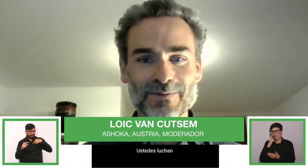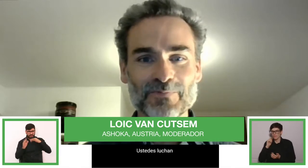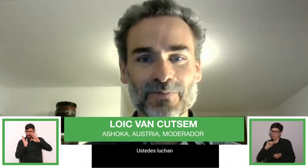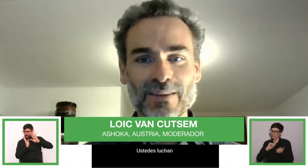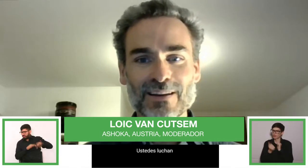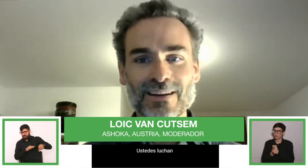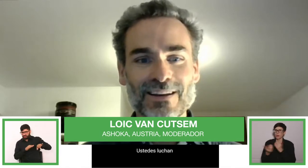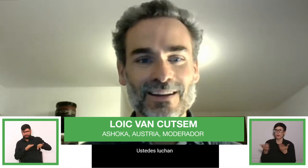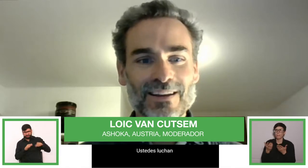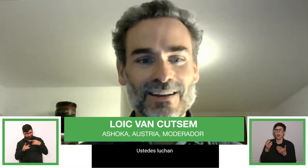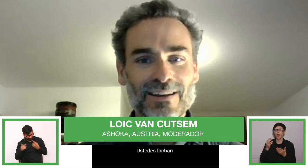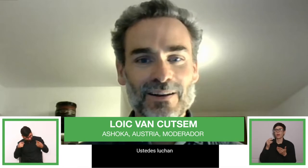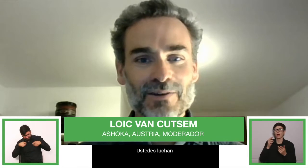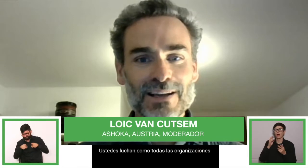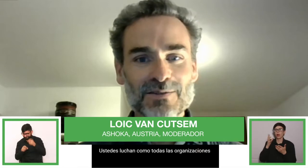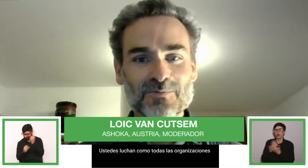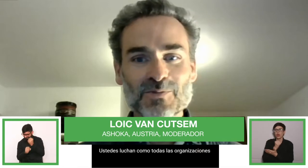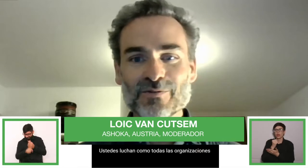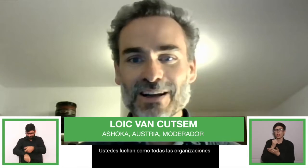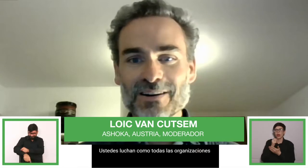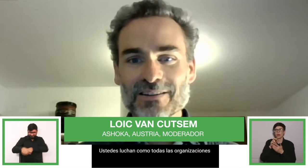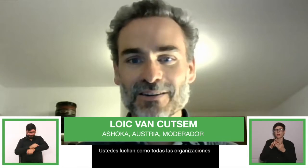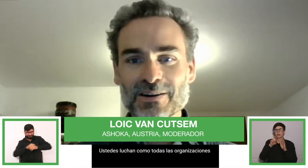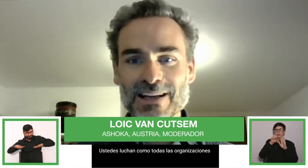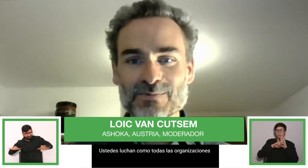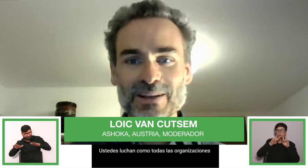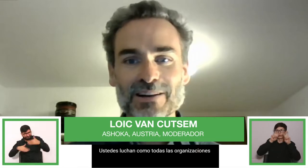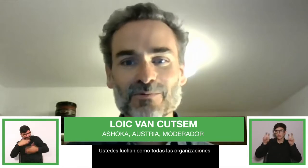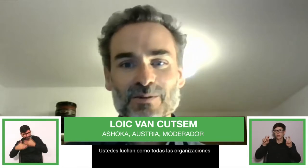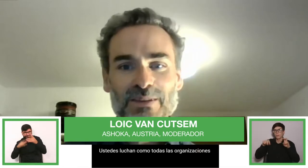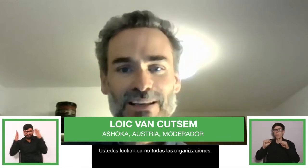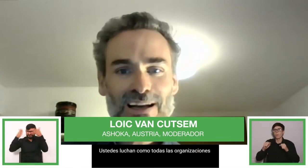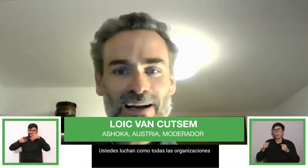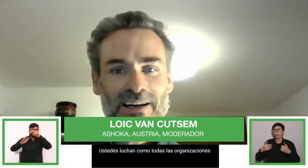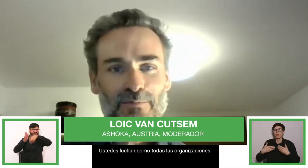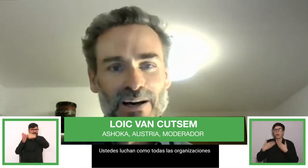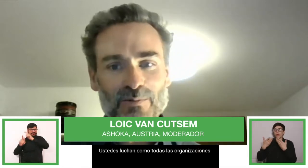inclusivo y accesible. Así que felicitaciones también.